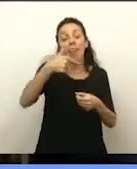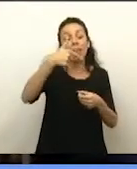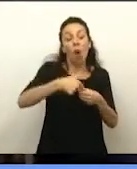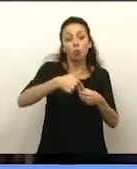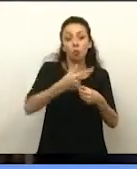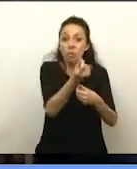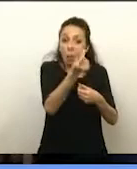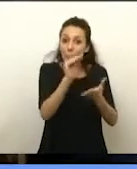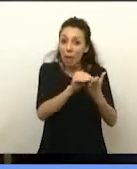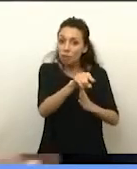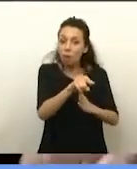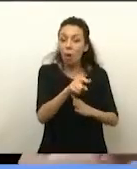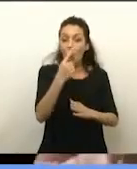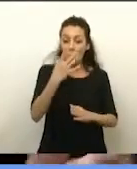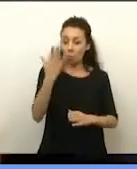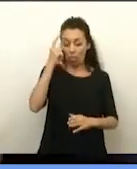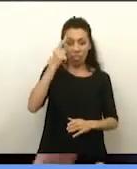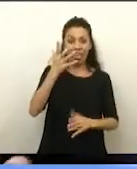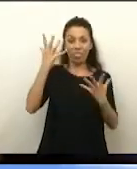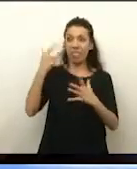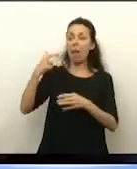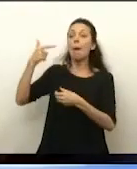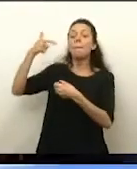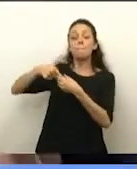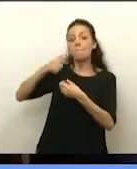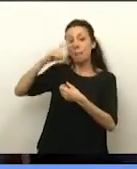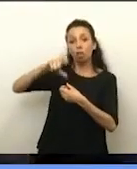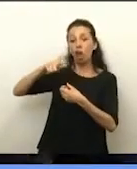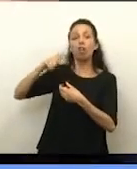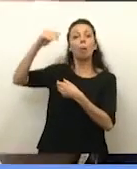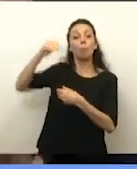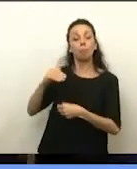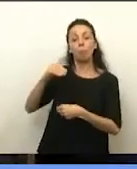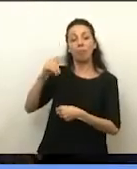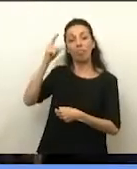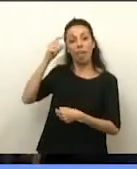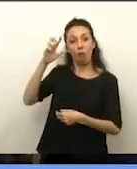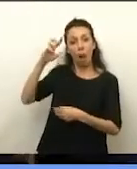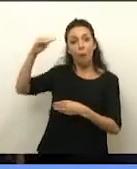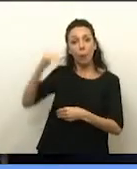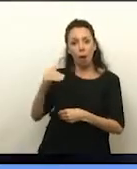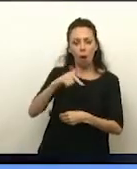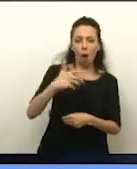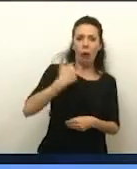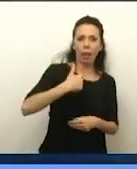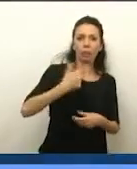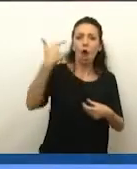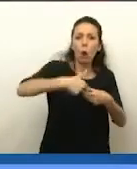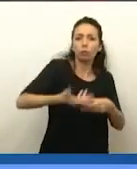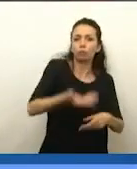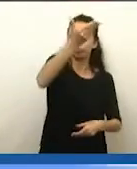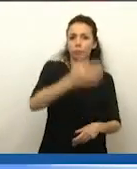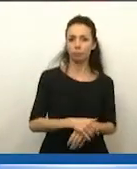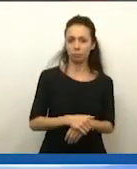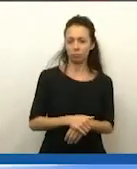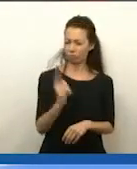cayó 10 dólares el precio del petróleo y en la argentina subió al combustible una rareza y nos dicen de que el combustible